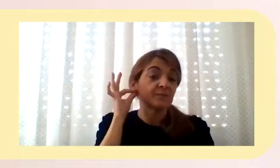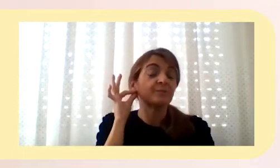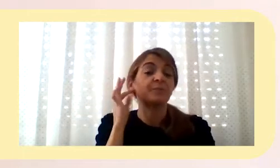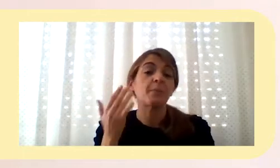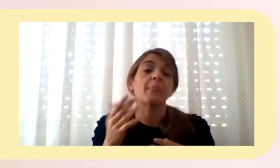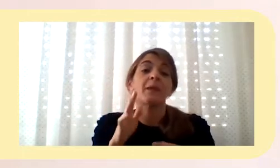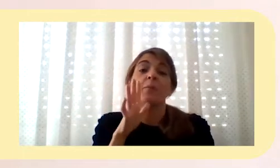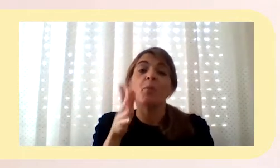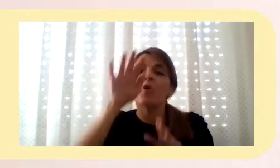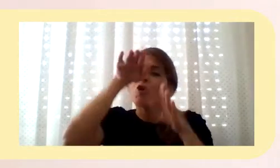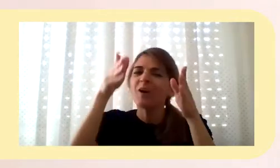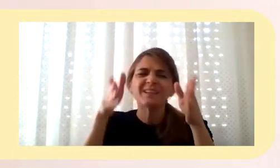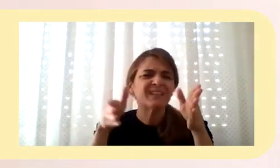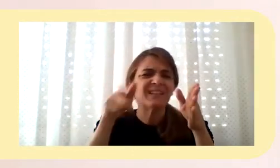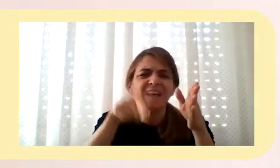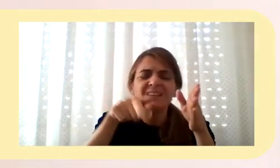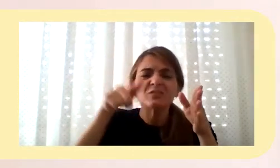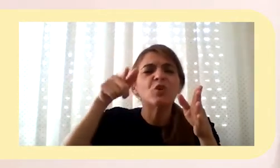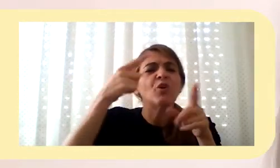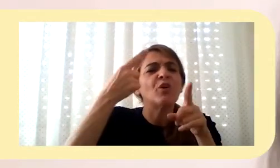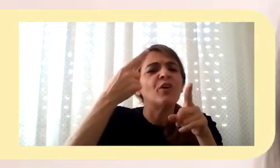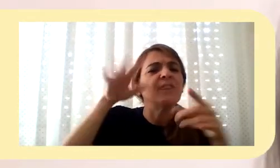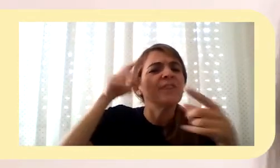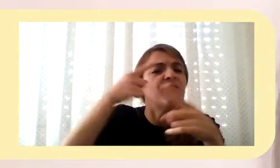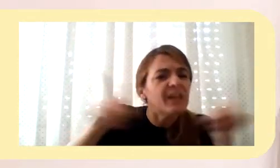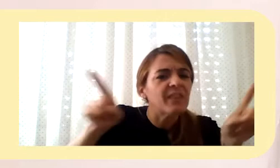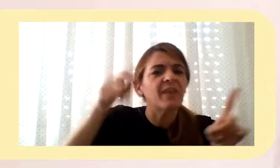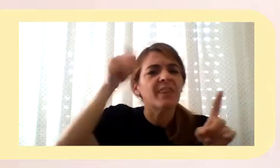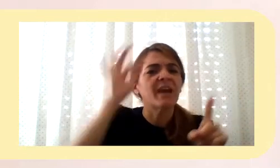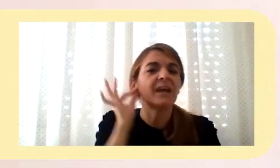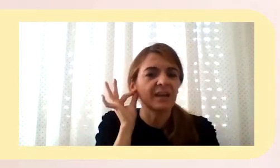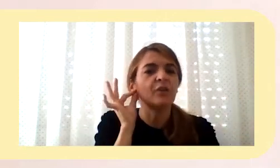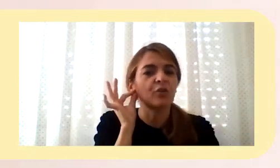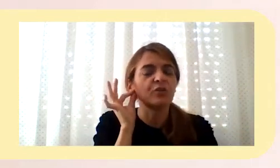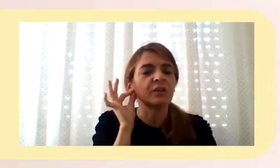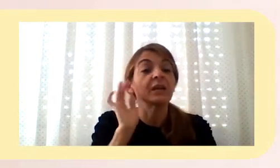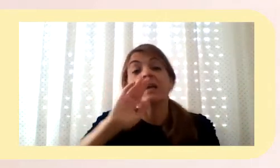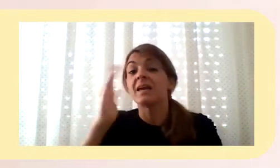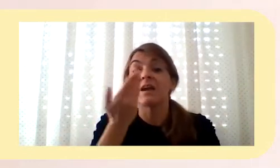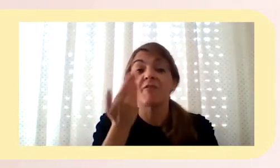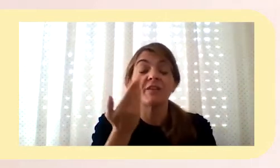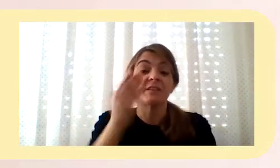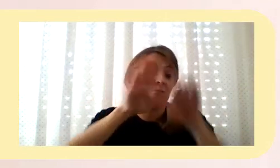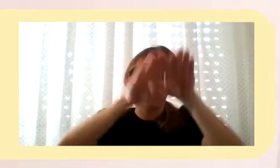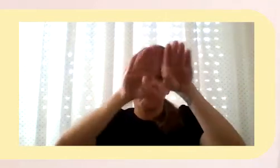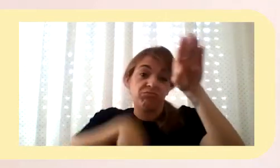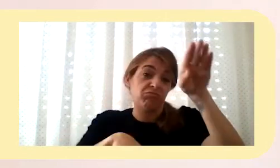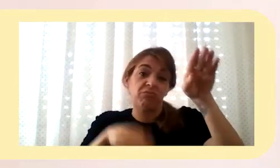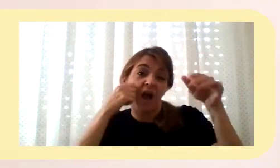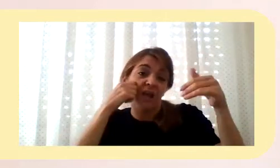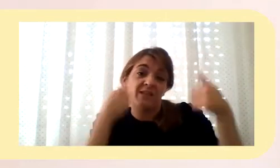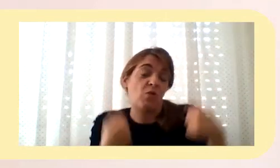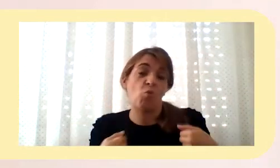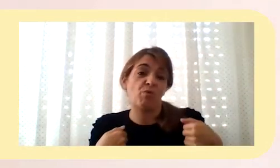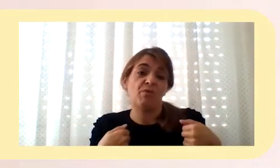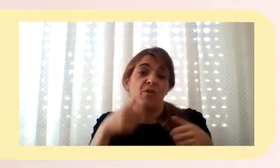al no atender a estos determinantes de género de los que hemos estado hablando, y que afectan de una manera desigual a la salud de las mujeres